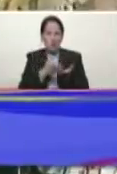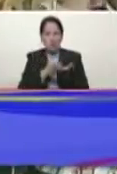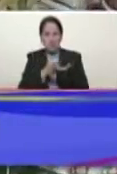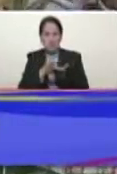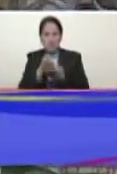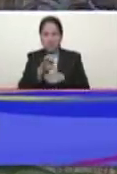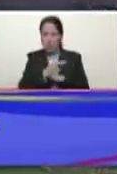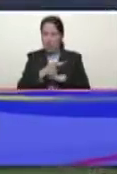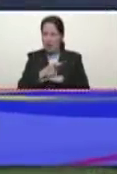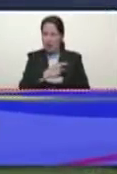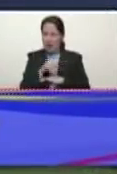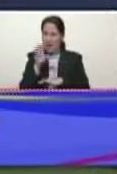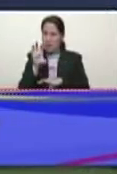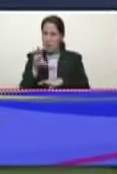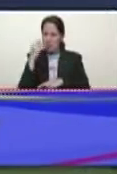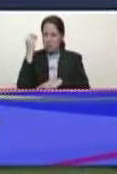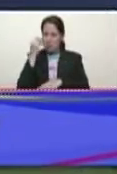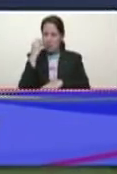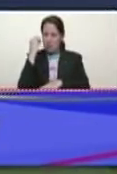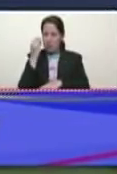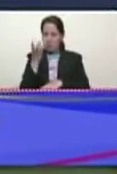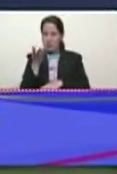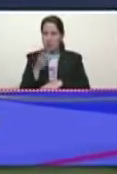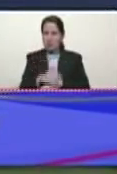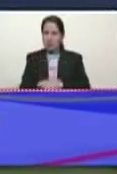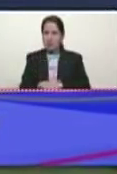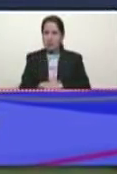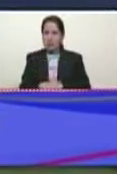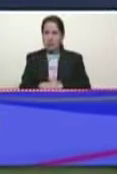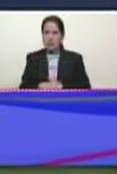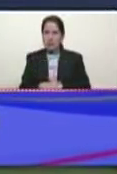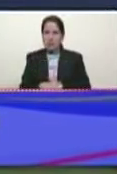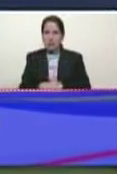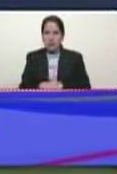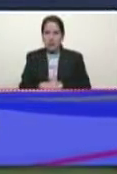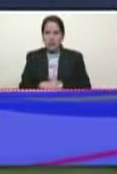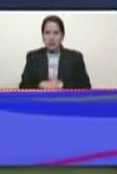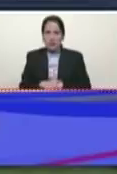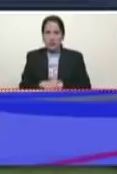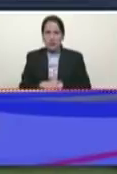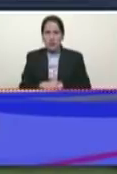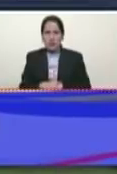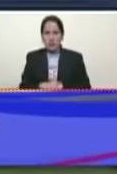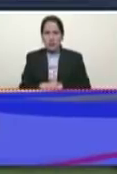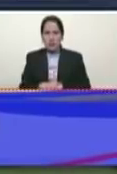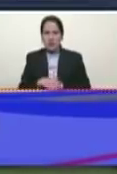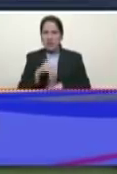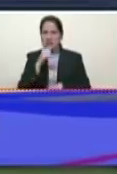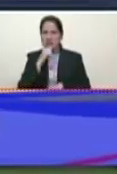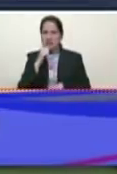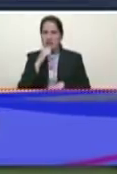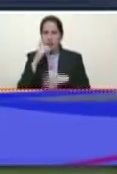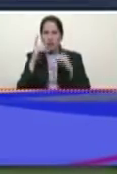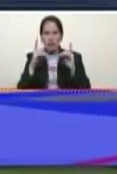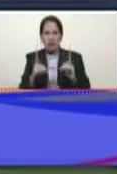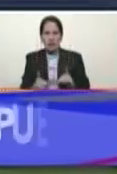país? ¿Quién tomaría las